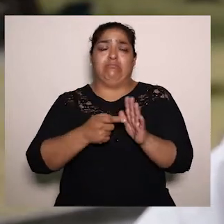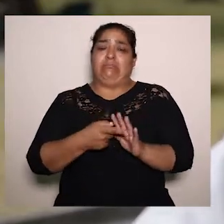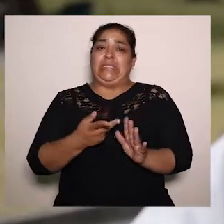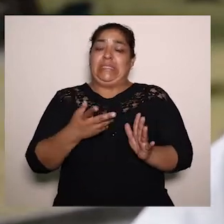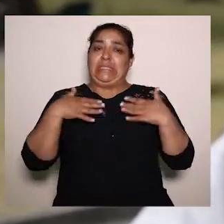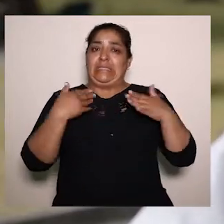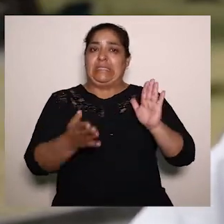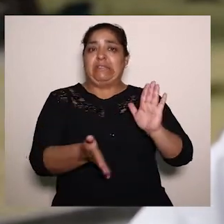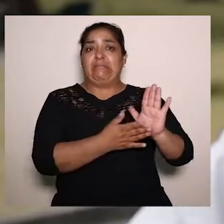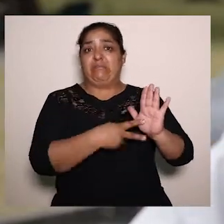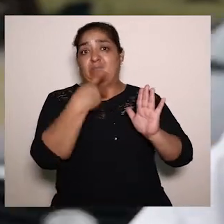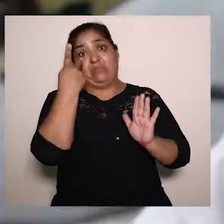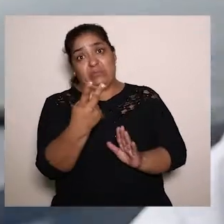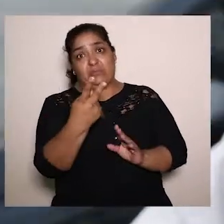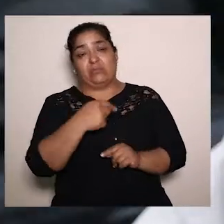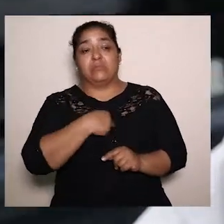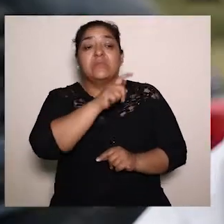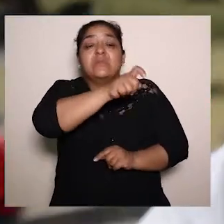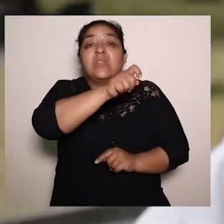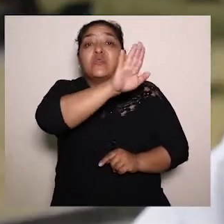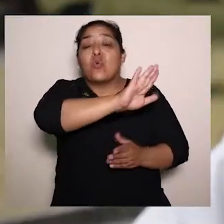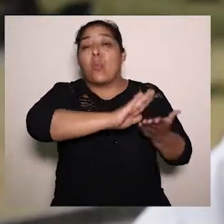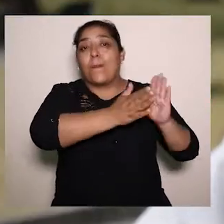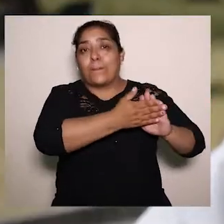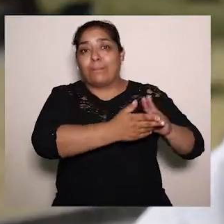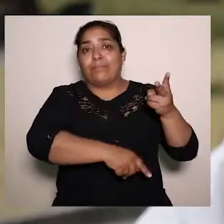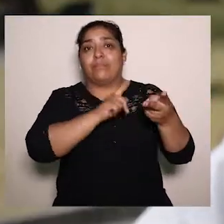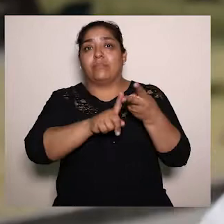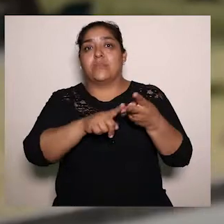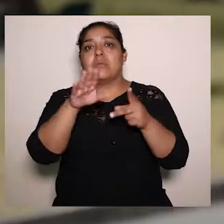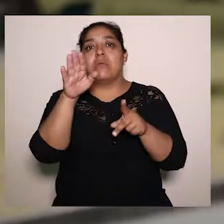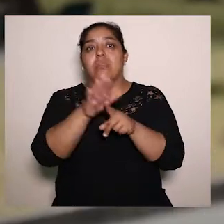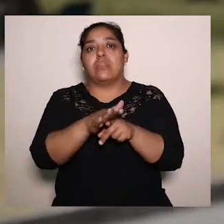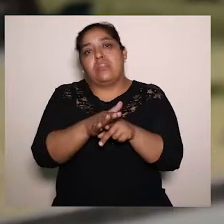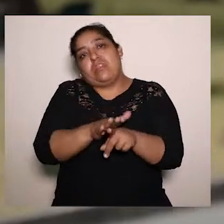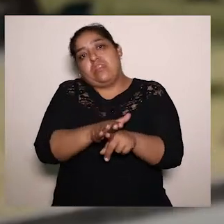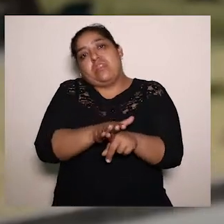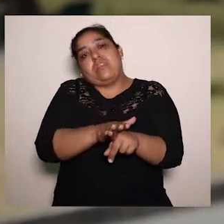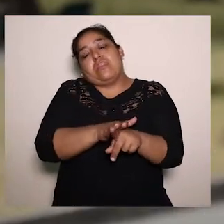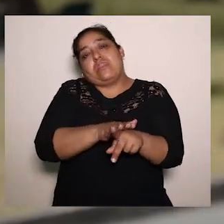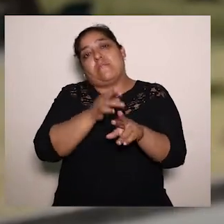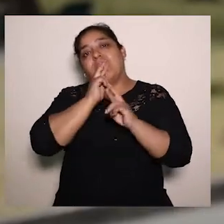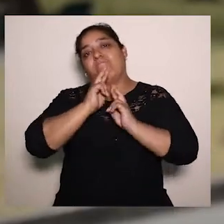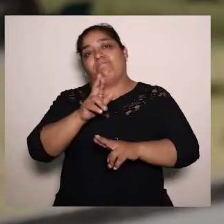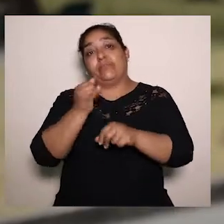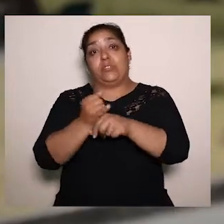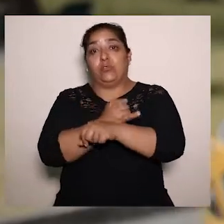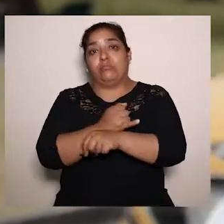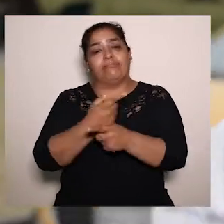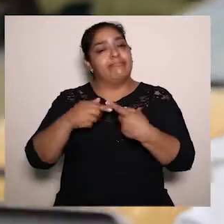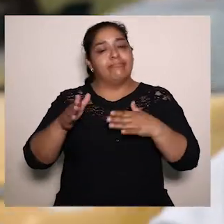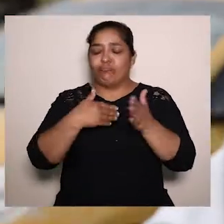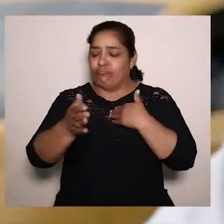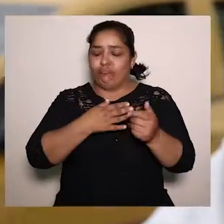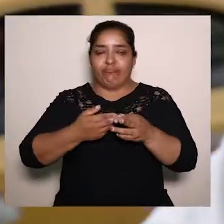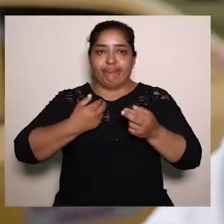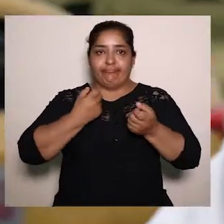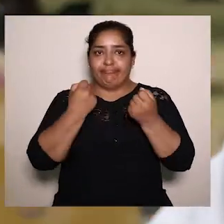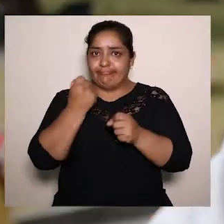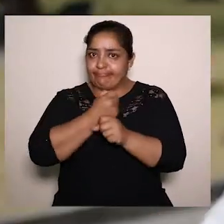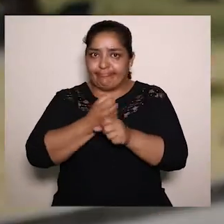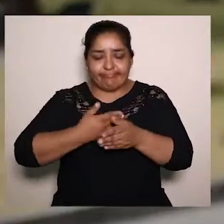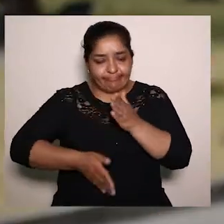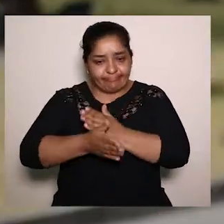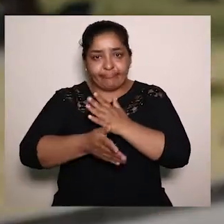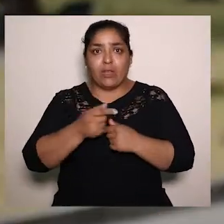eso nos demuestra dos cosas la necesidad de nuestra gente y la lentitud de la respuesta a la institucionalidad para que seguir